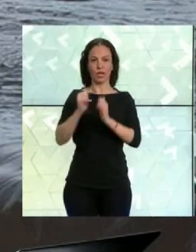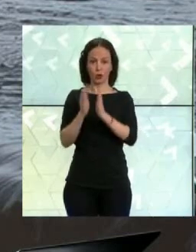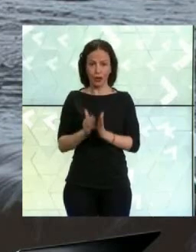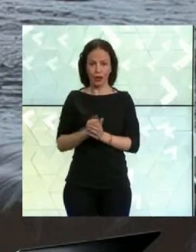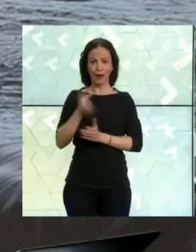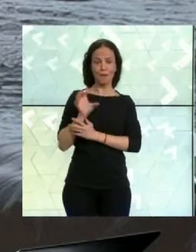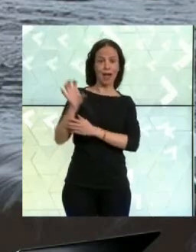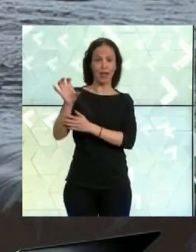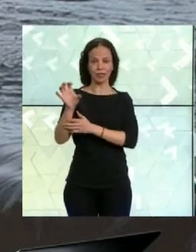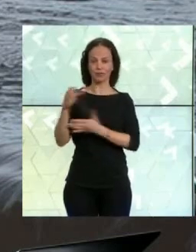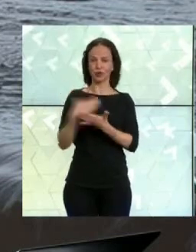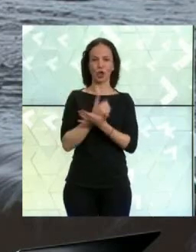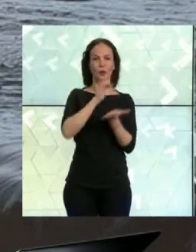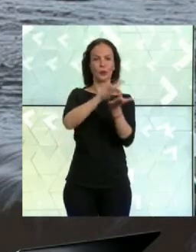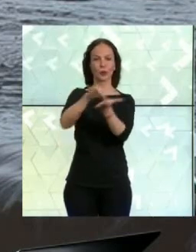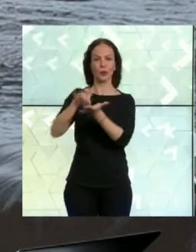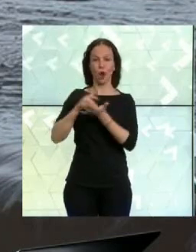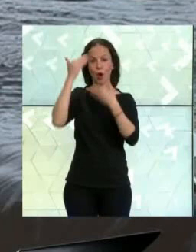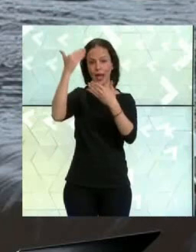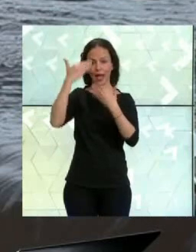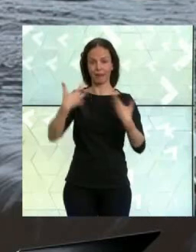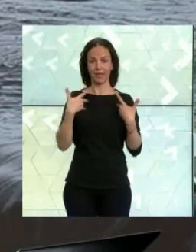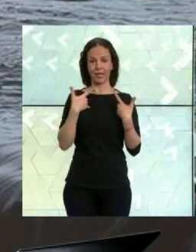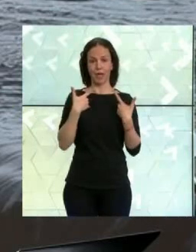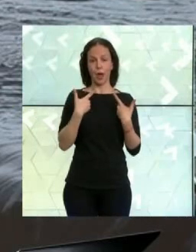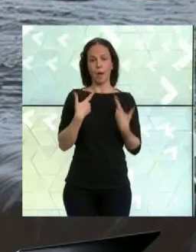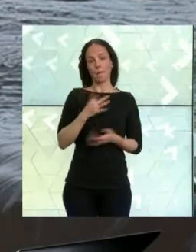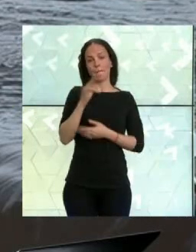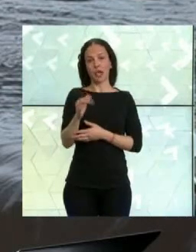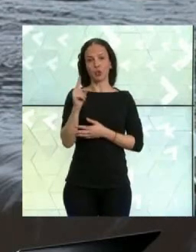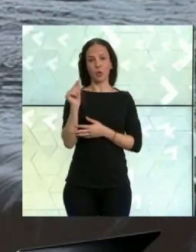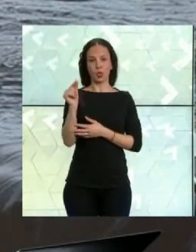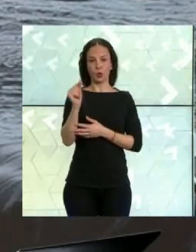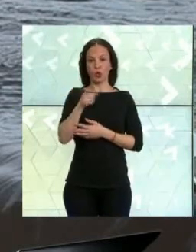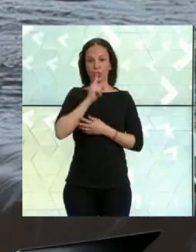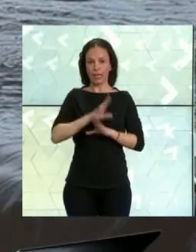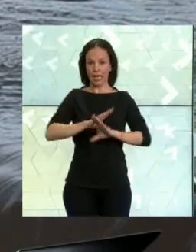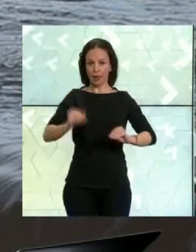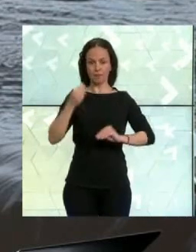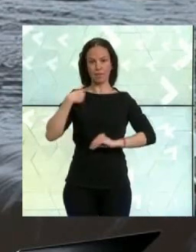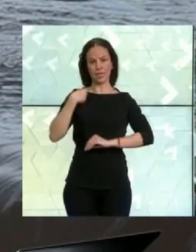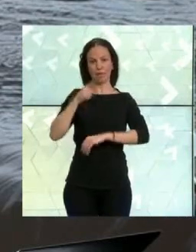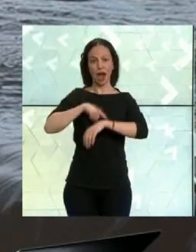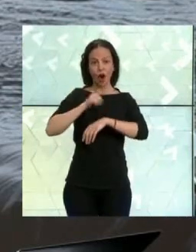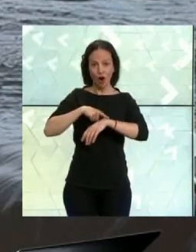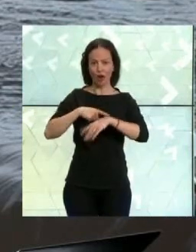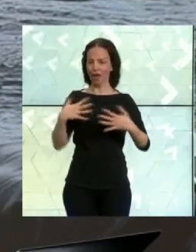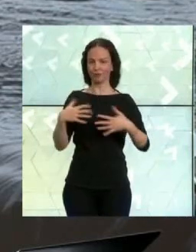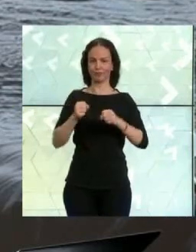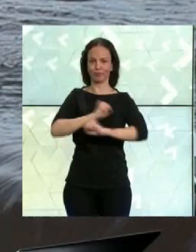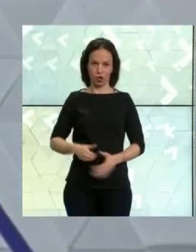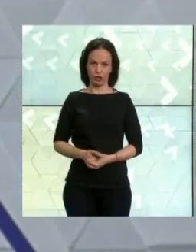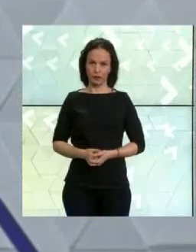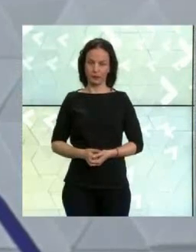el país se van a suceder los homenajes a las víctimas que incluirán un minuto de silencio a la misma hora en la que se registró el seísmo.